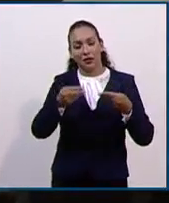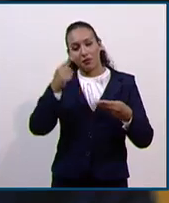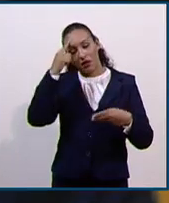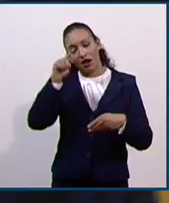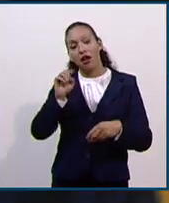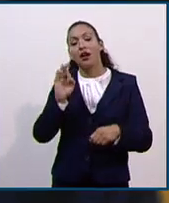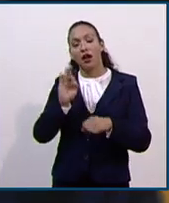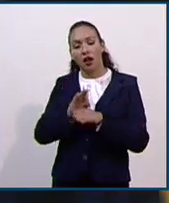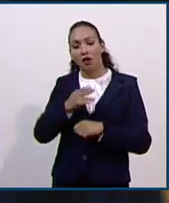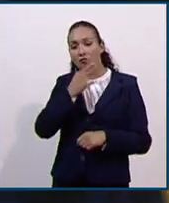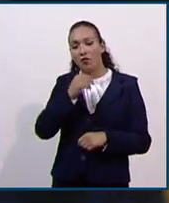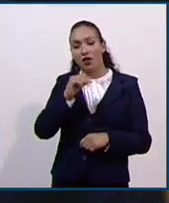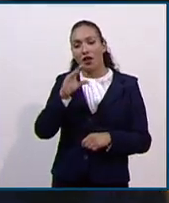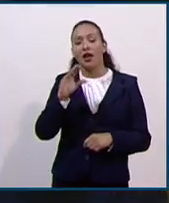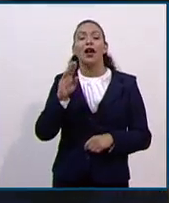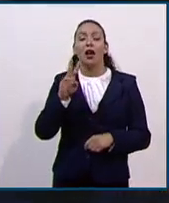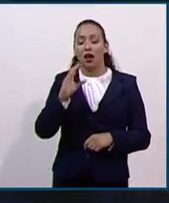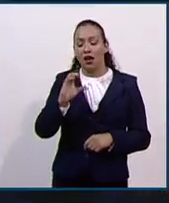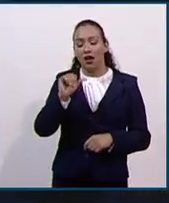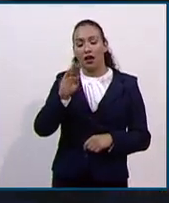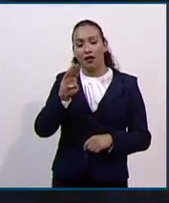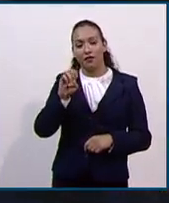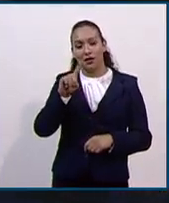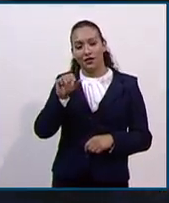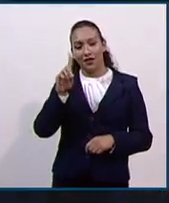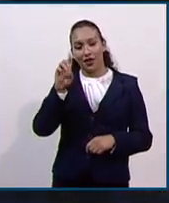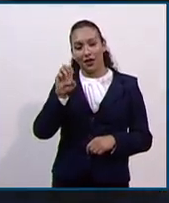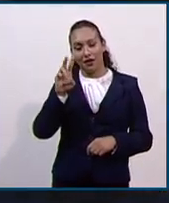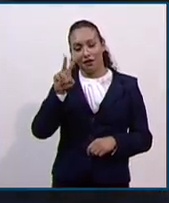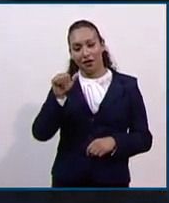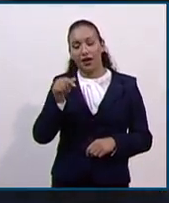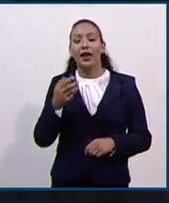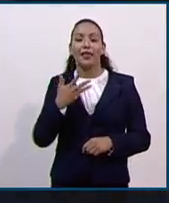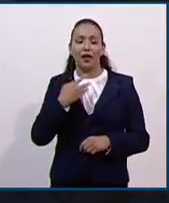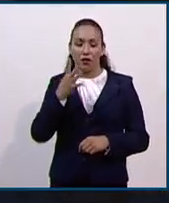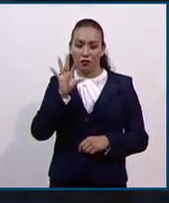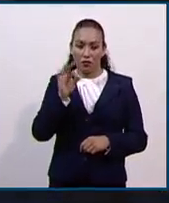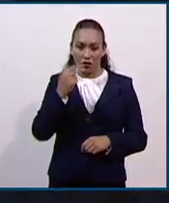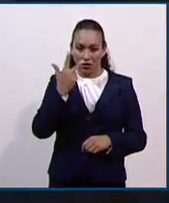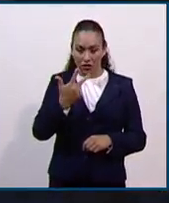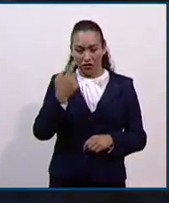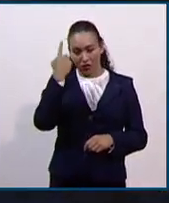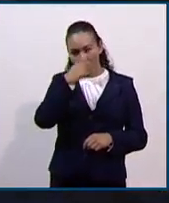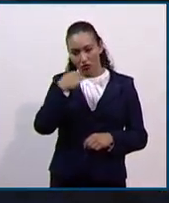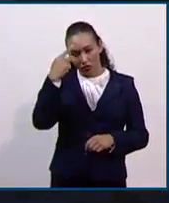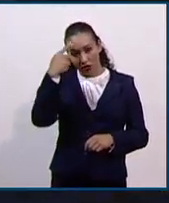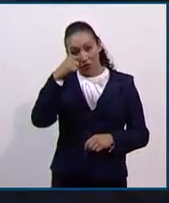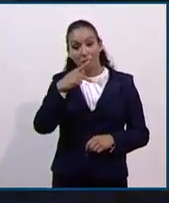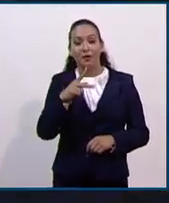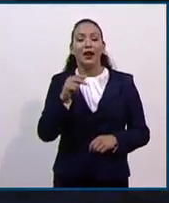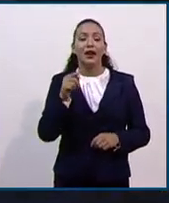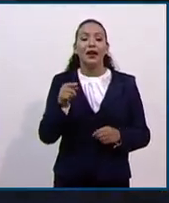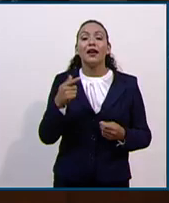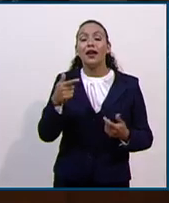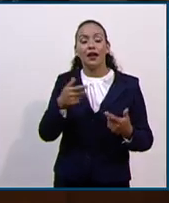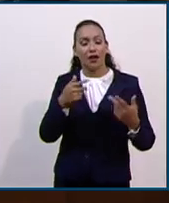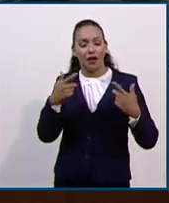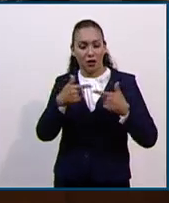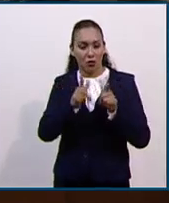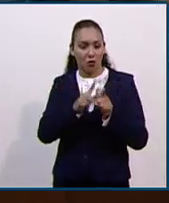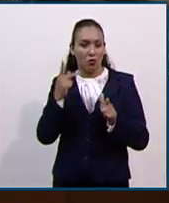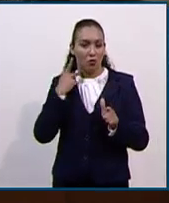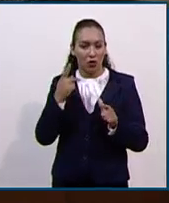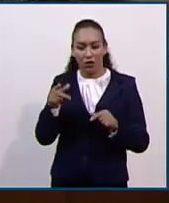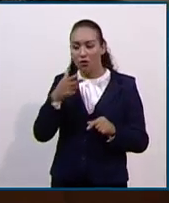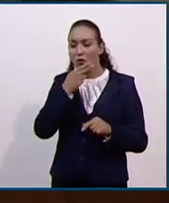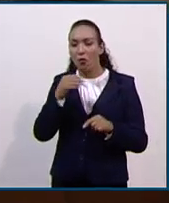de Vaca y otorgó un plazo de 48 horas para que el Partido Acción Nacional realice la sustitución. En